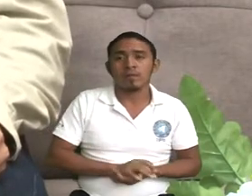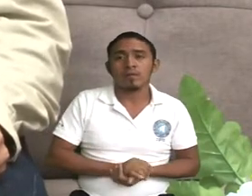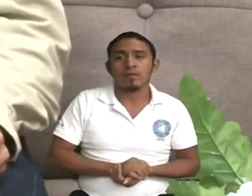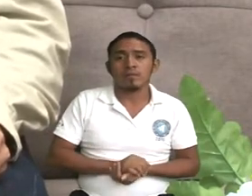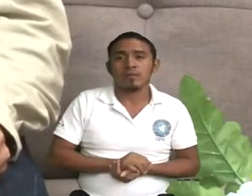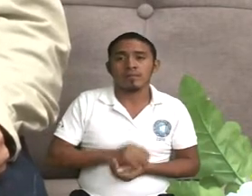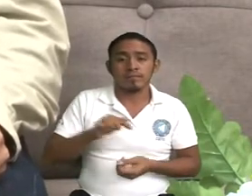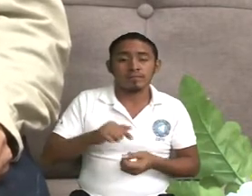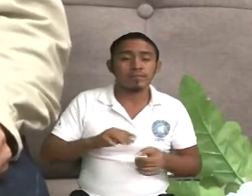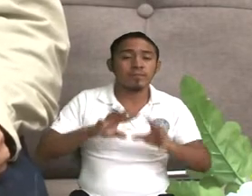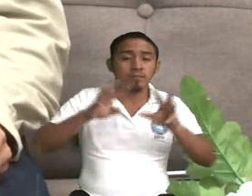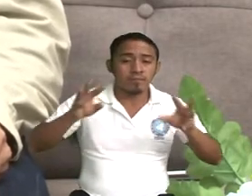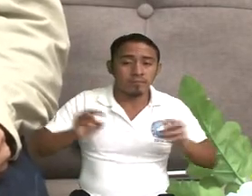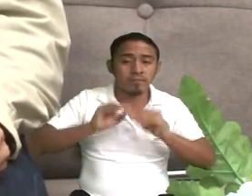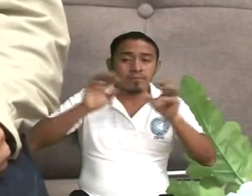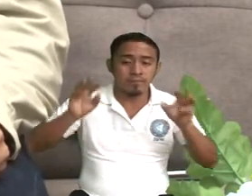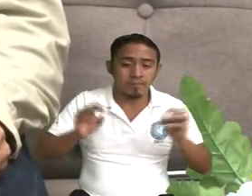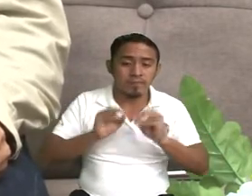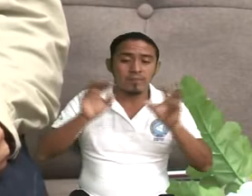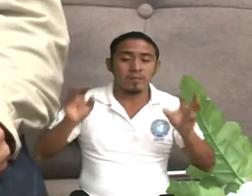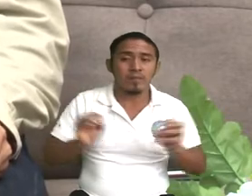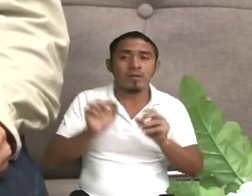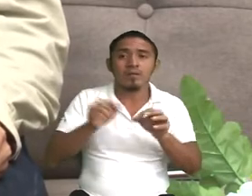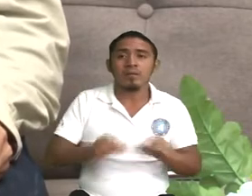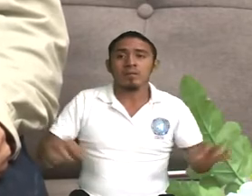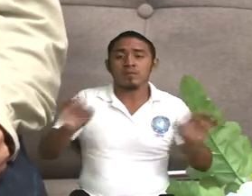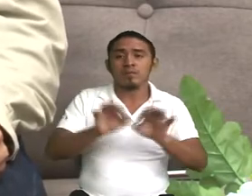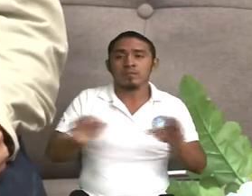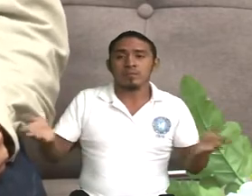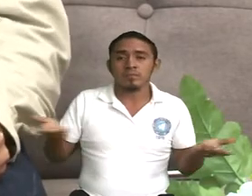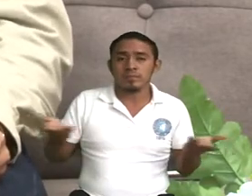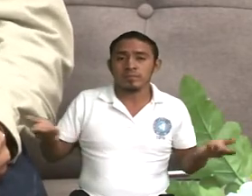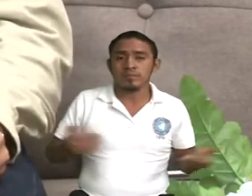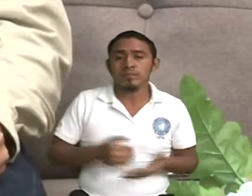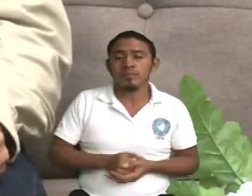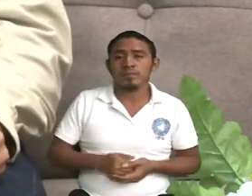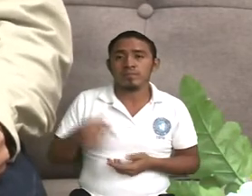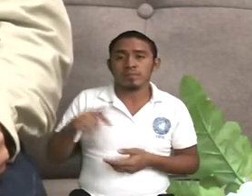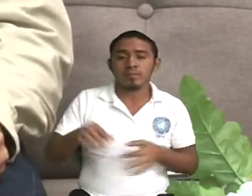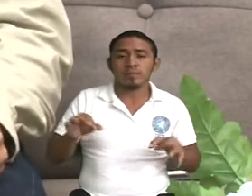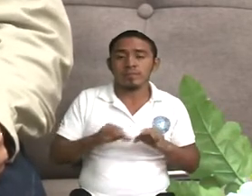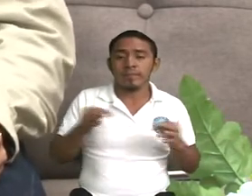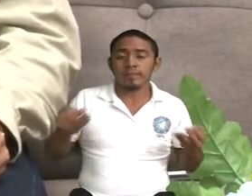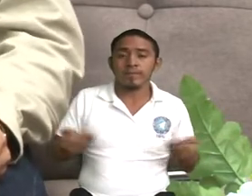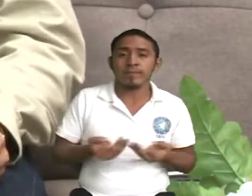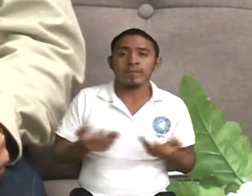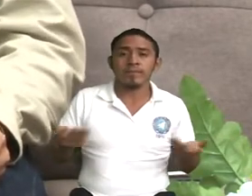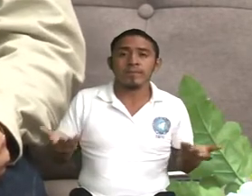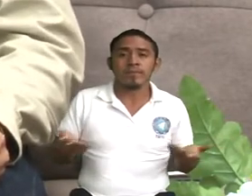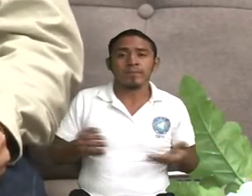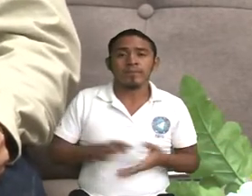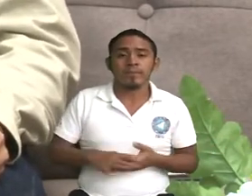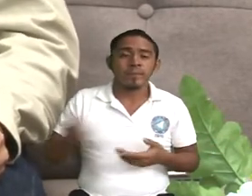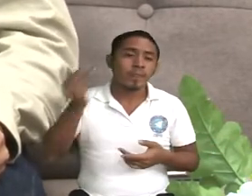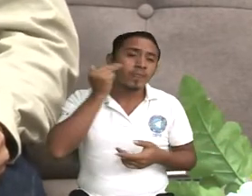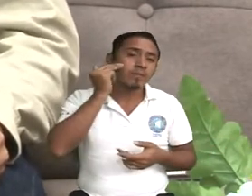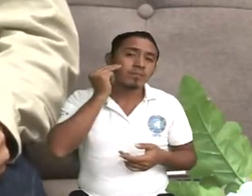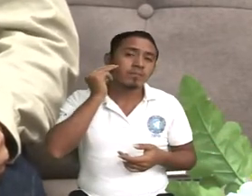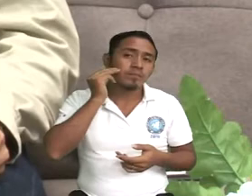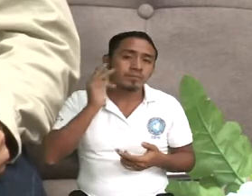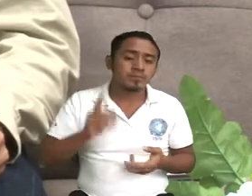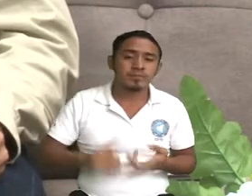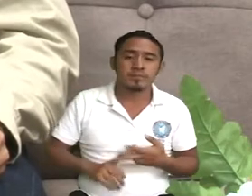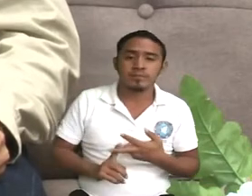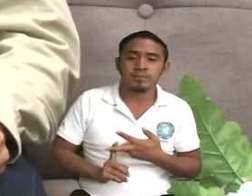esto va sumando ahí. Esa es la importancia que tiene para la familia, para la mamá,